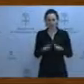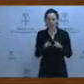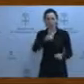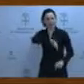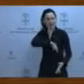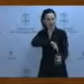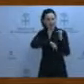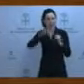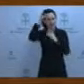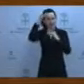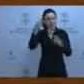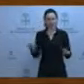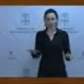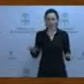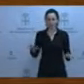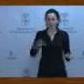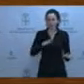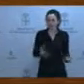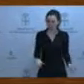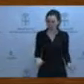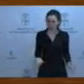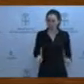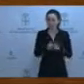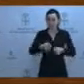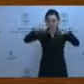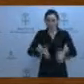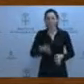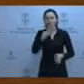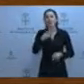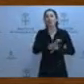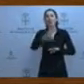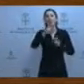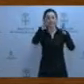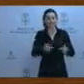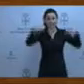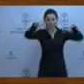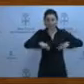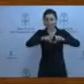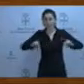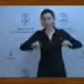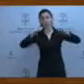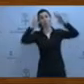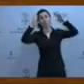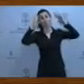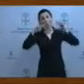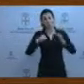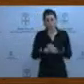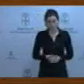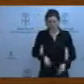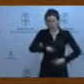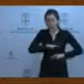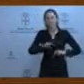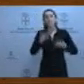aventurero. ¿Qué dirían si semejante afirmación le hiciera el consejero en el Parlamento autonómico? ¿Qué no dirían? Y sin